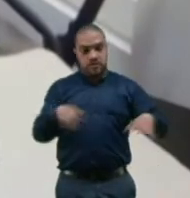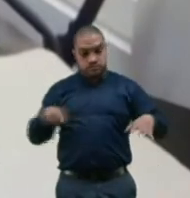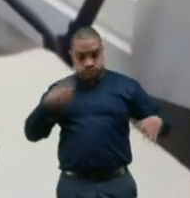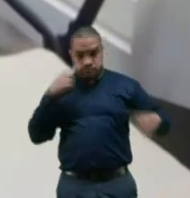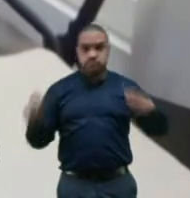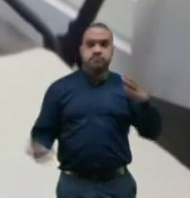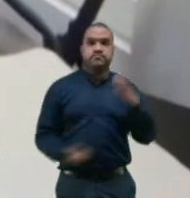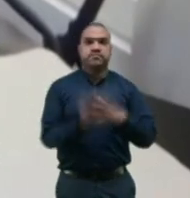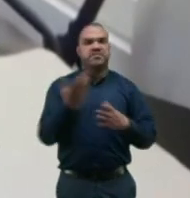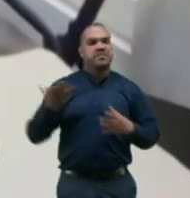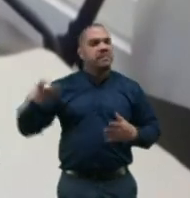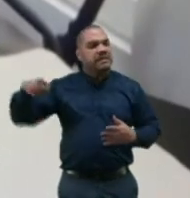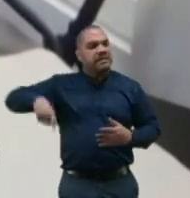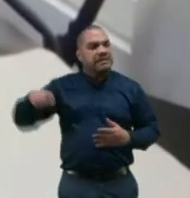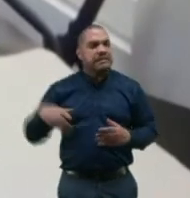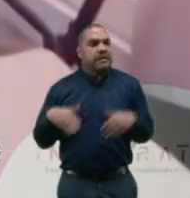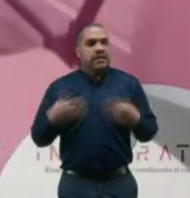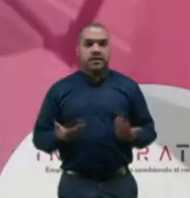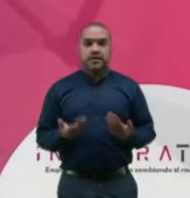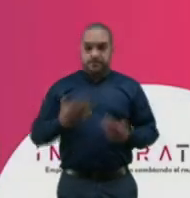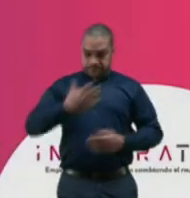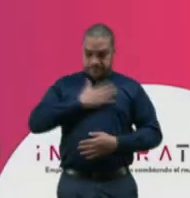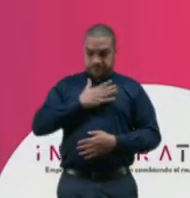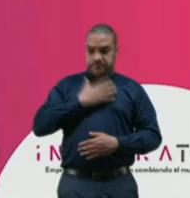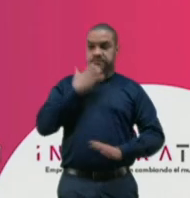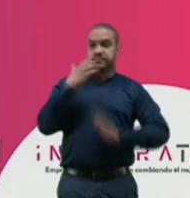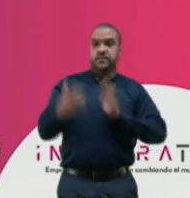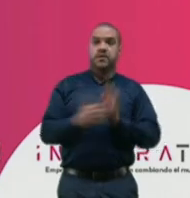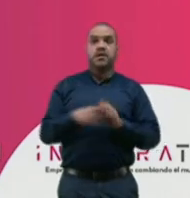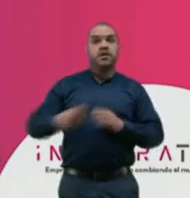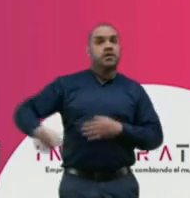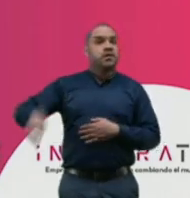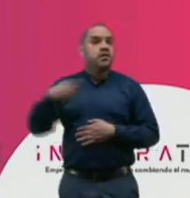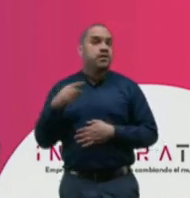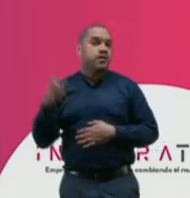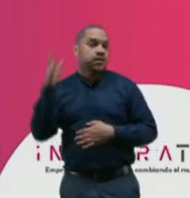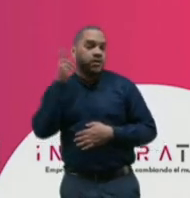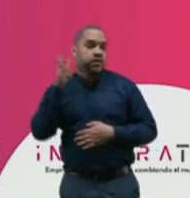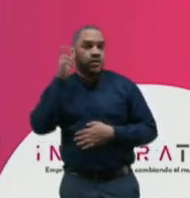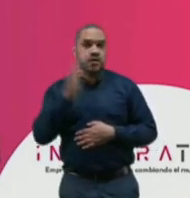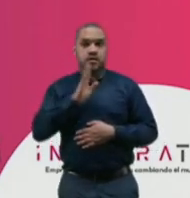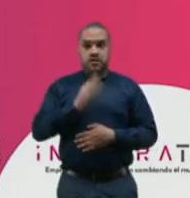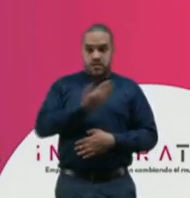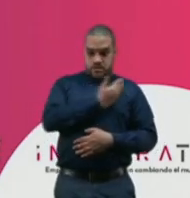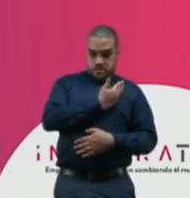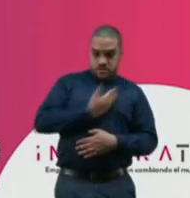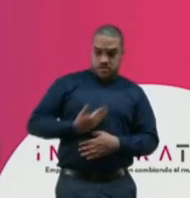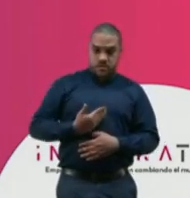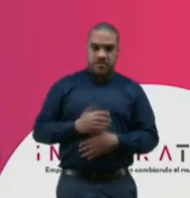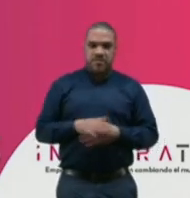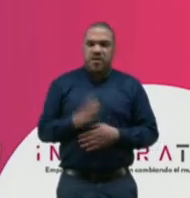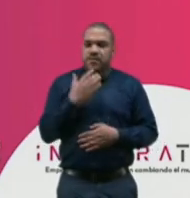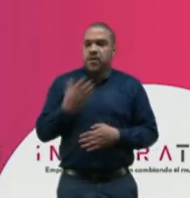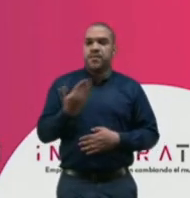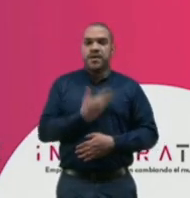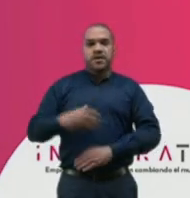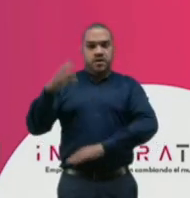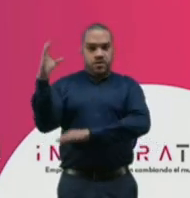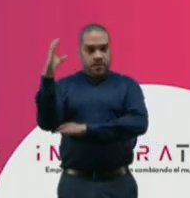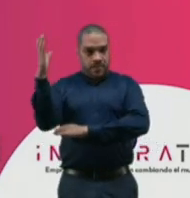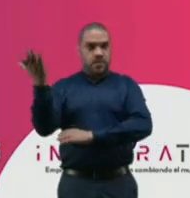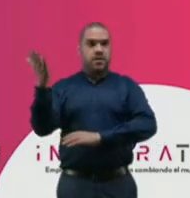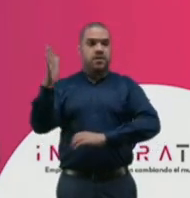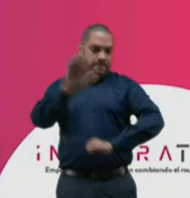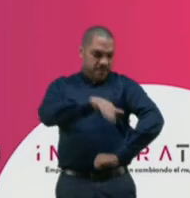Que si tuviéramos el oído del presidente de Colombia, de un ministro